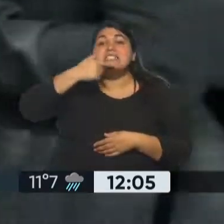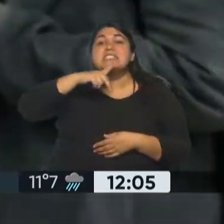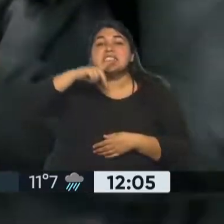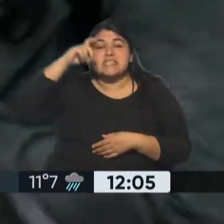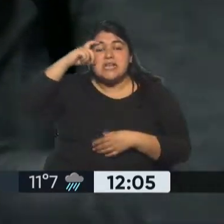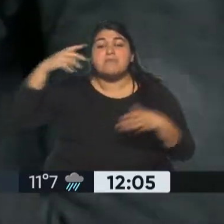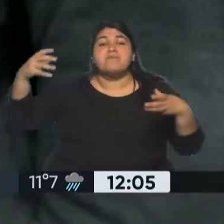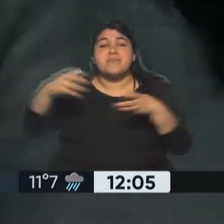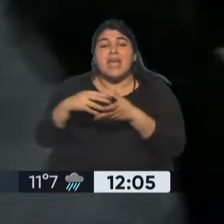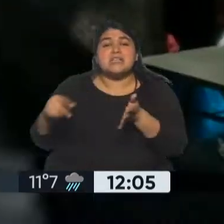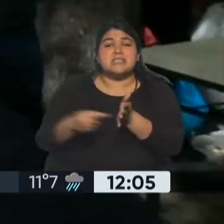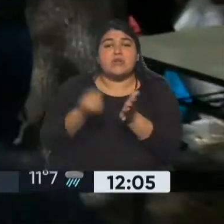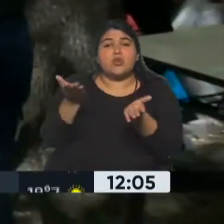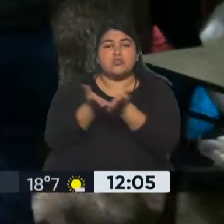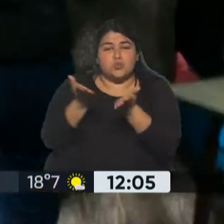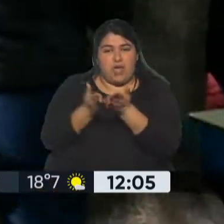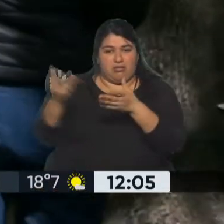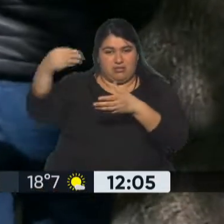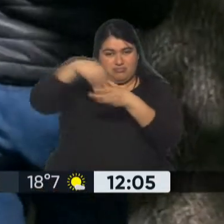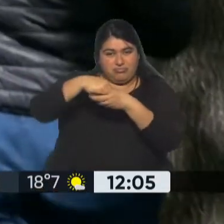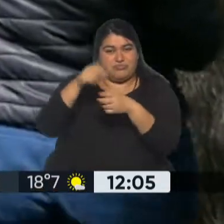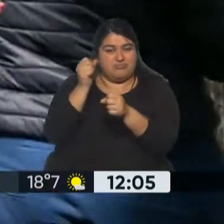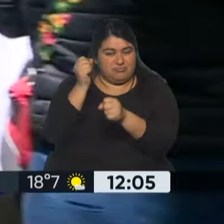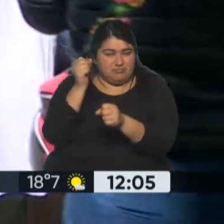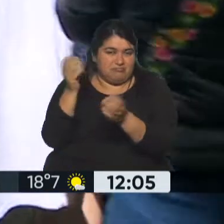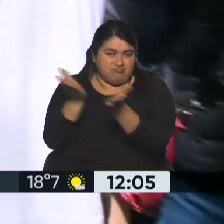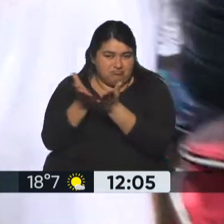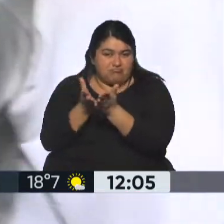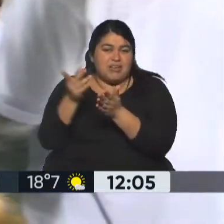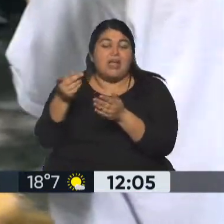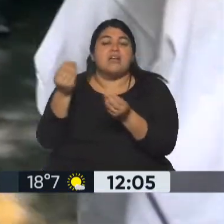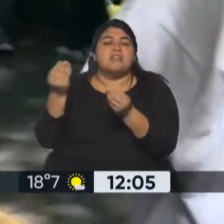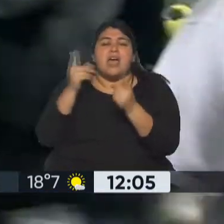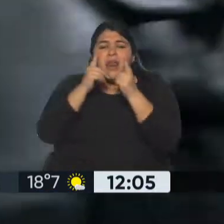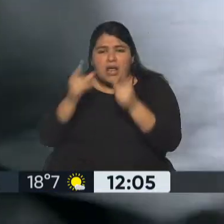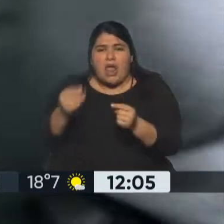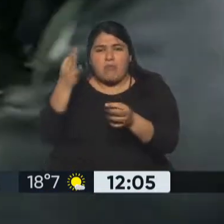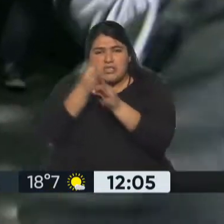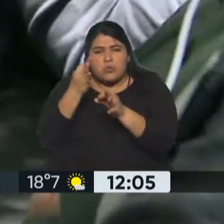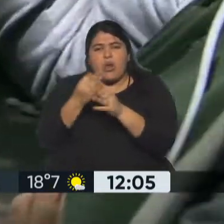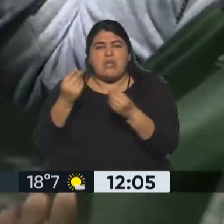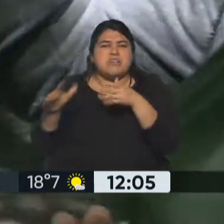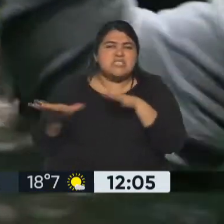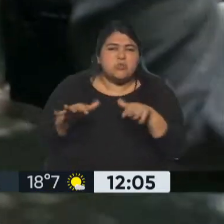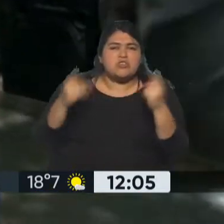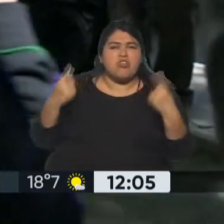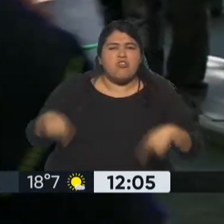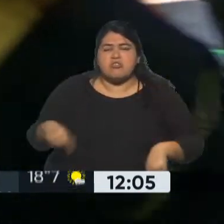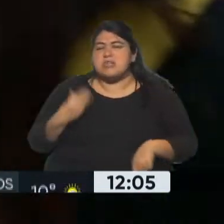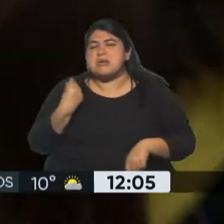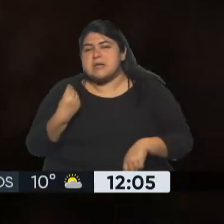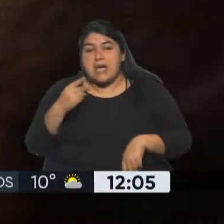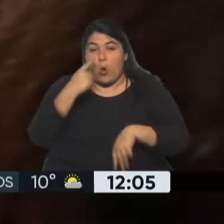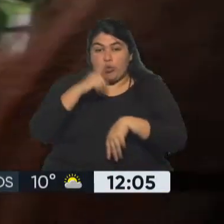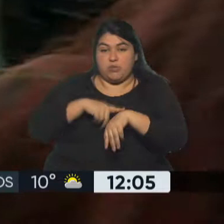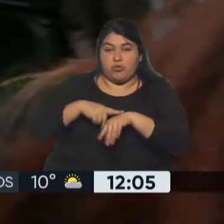del Centro de Estudiantes y nos va a contar cuáles son los reclamos principales de esta escuela, cuál es la situación que viven y qué ha sucedido durante todos estos días